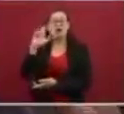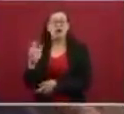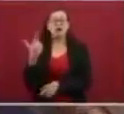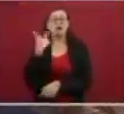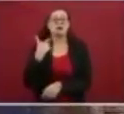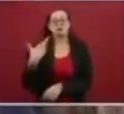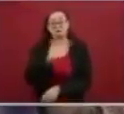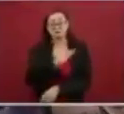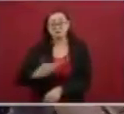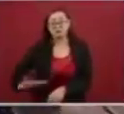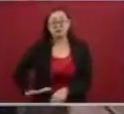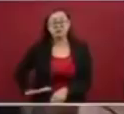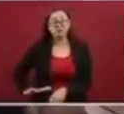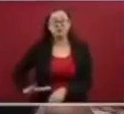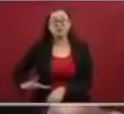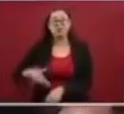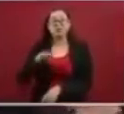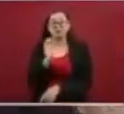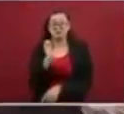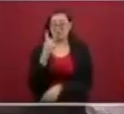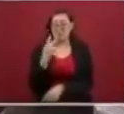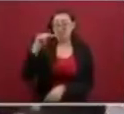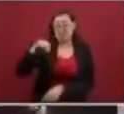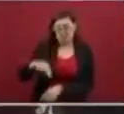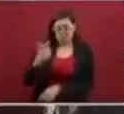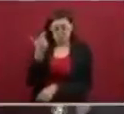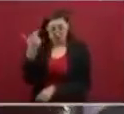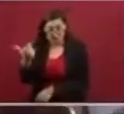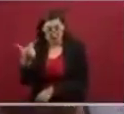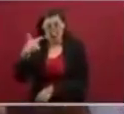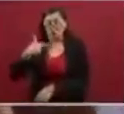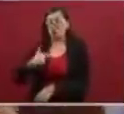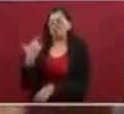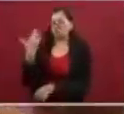ganaba el expresidente Peña.